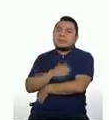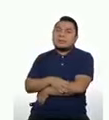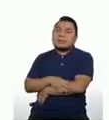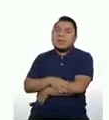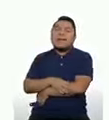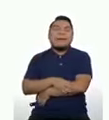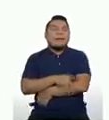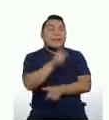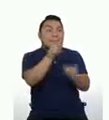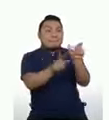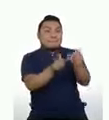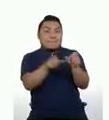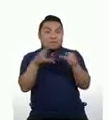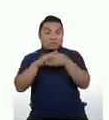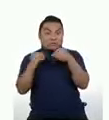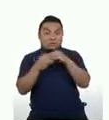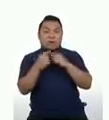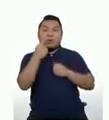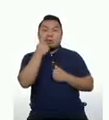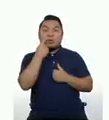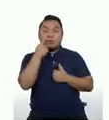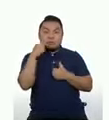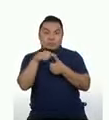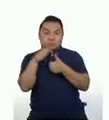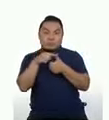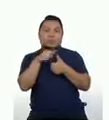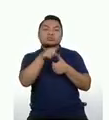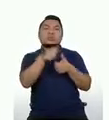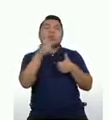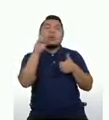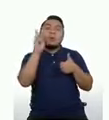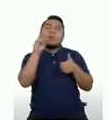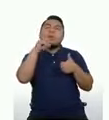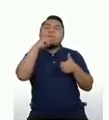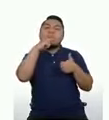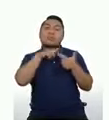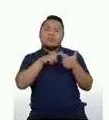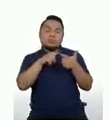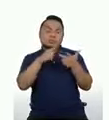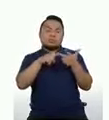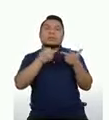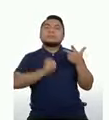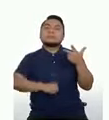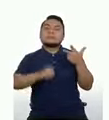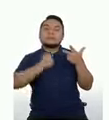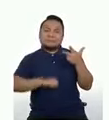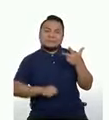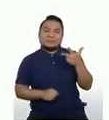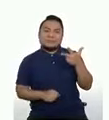Los personajes son un hombre, su mujer y sus hijos.